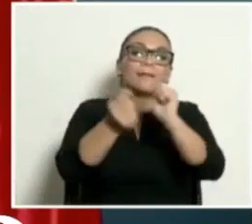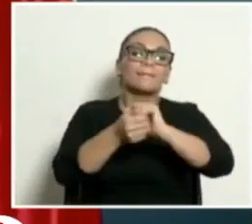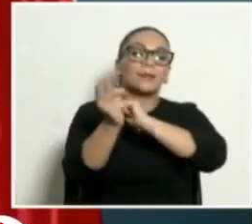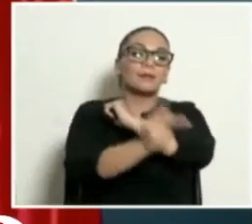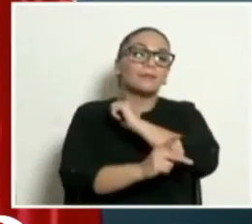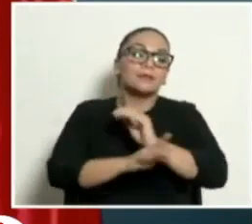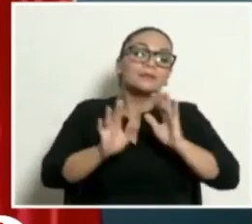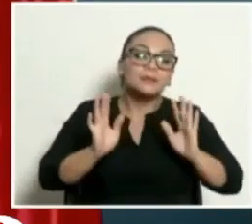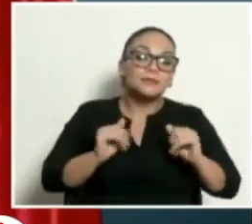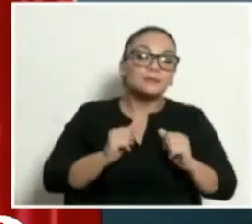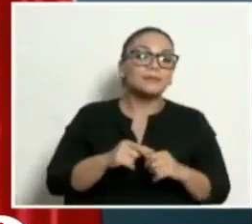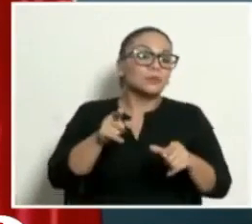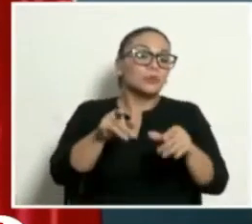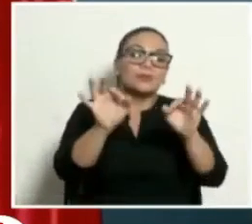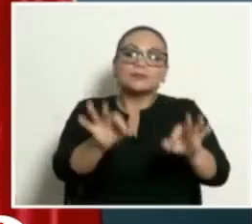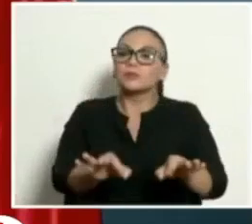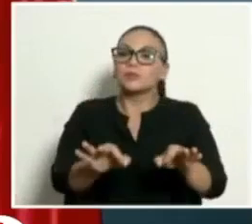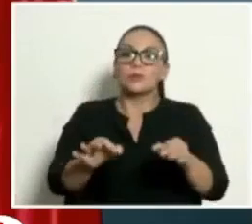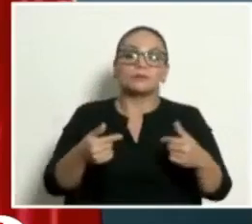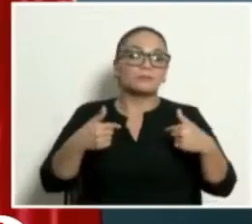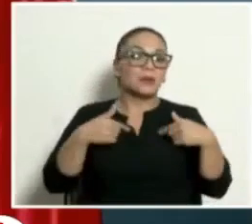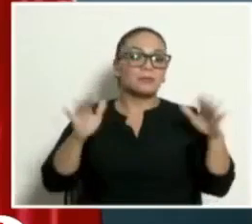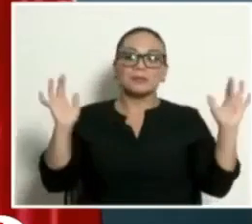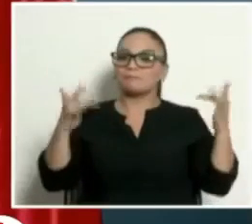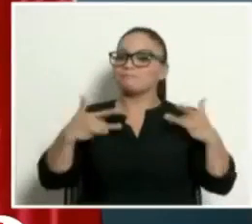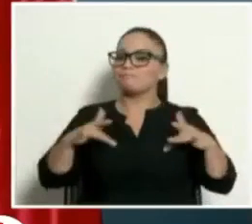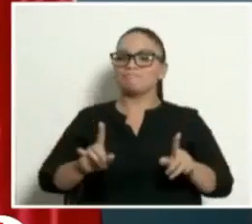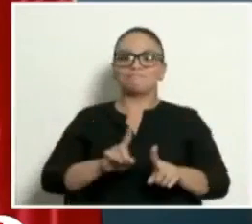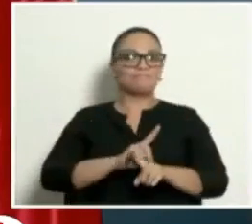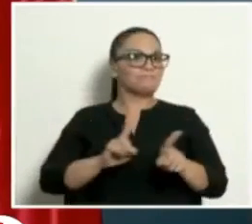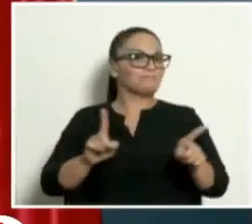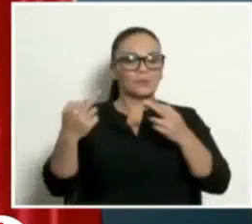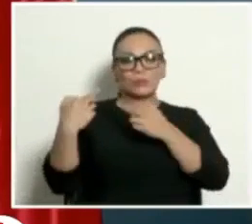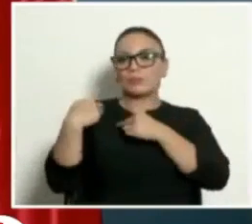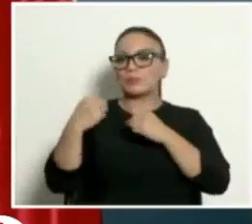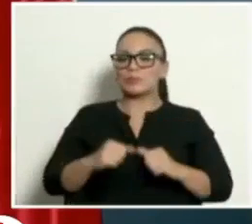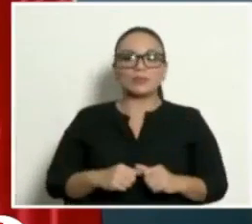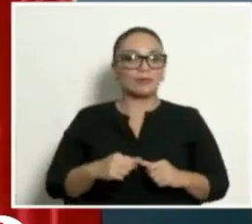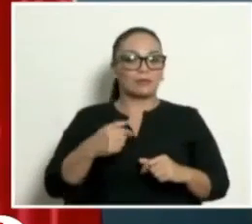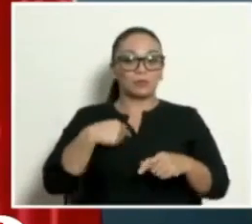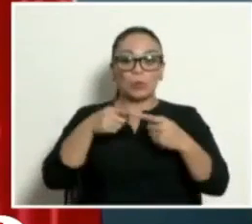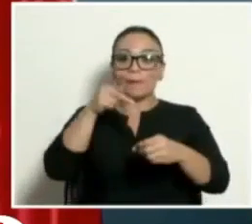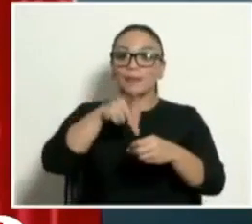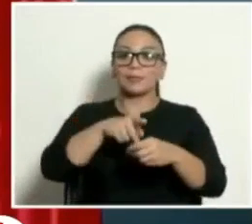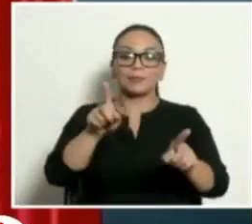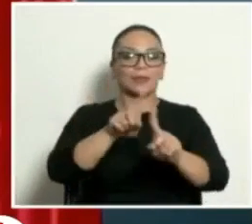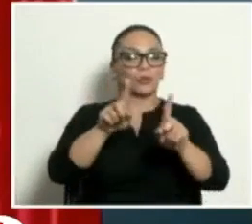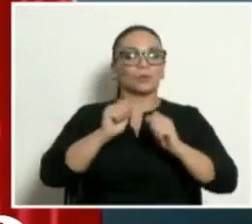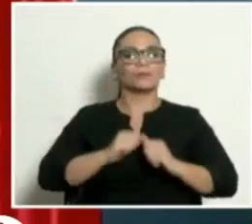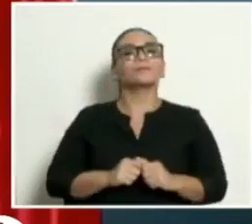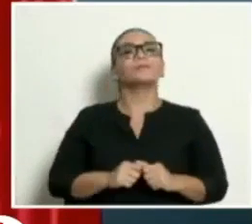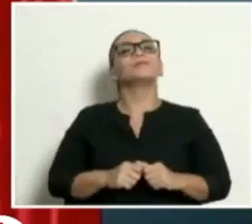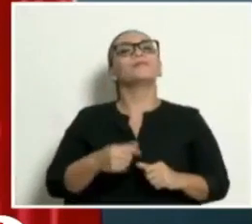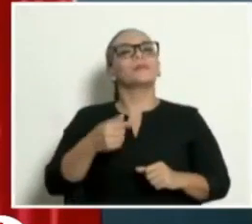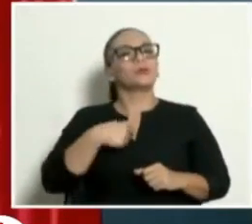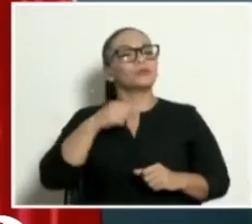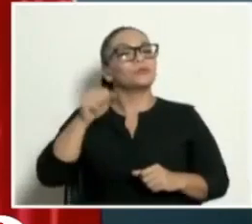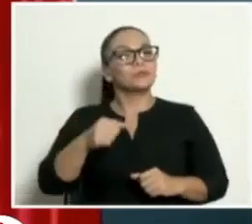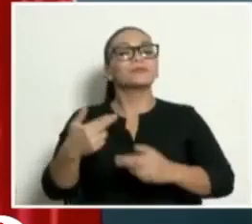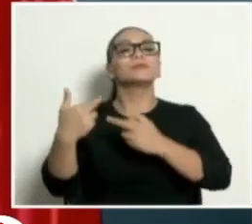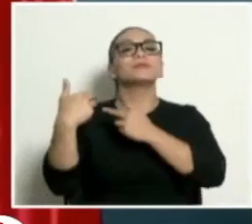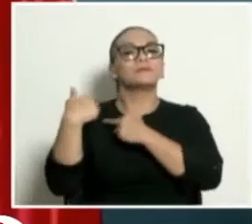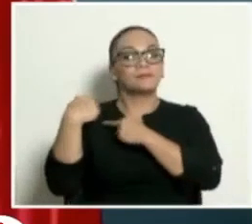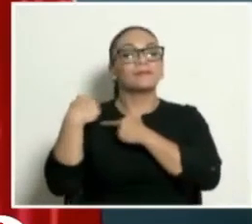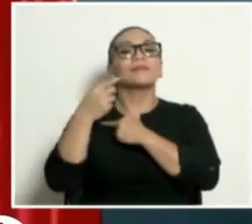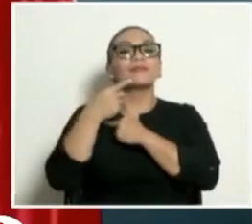país. Esa es una decisión que a mí ya no me va a competir y en la que no voy a participar, pero sí me corresponde decir